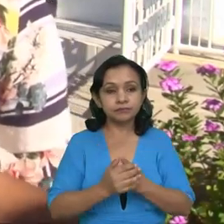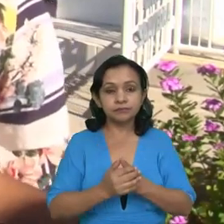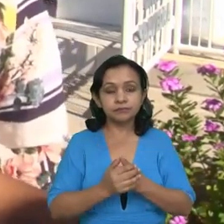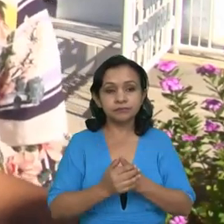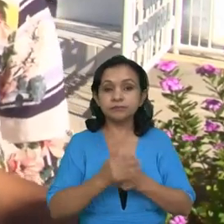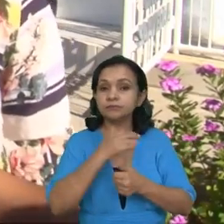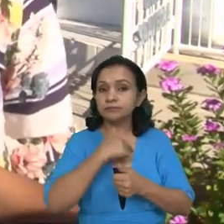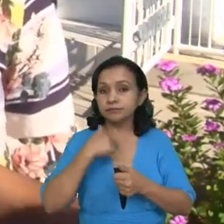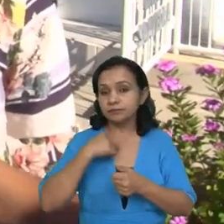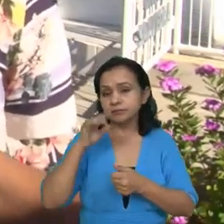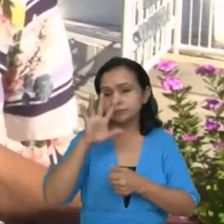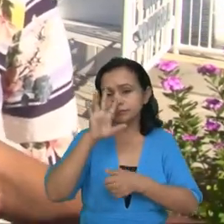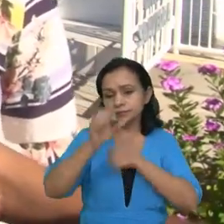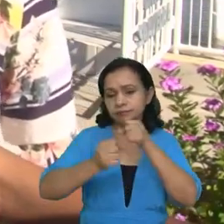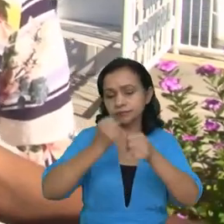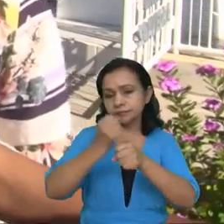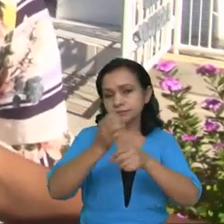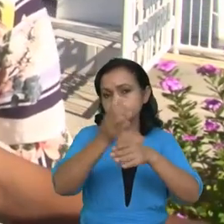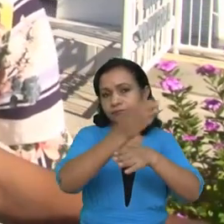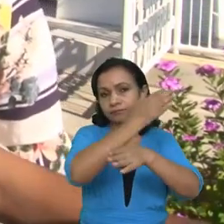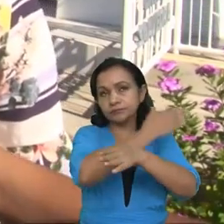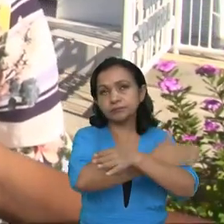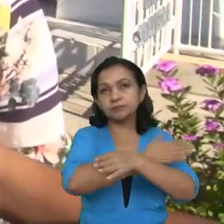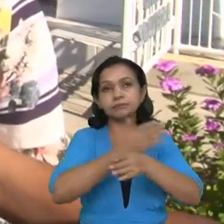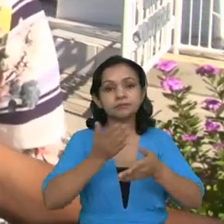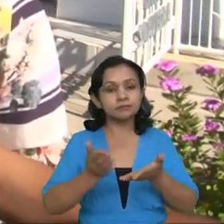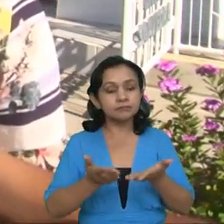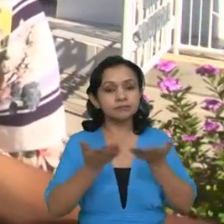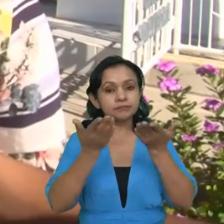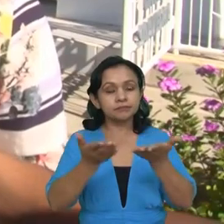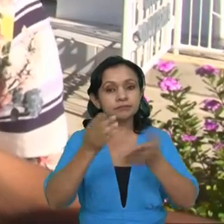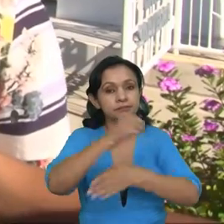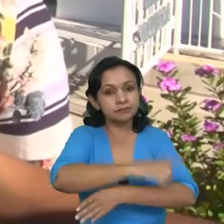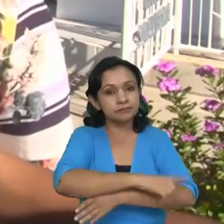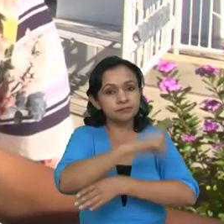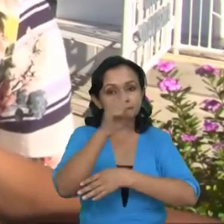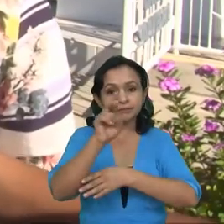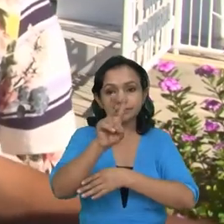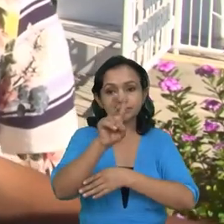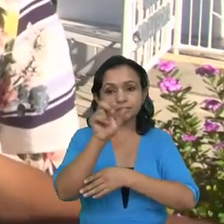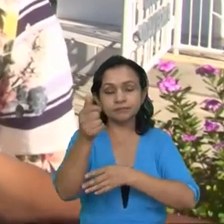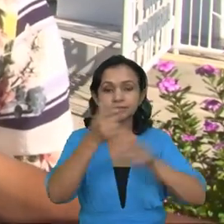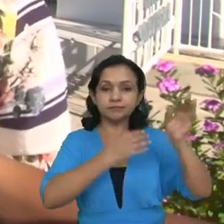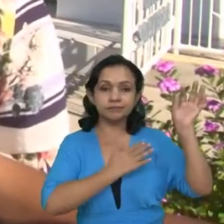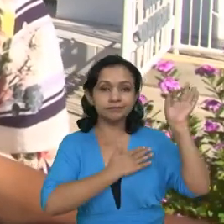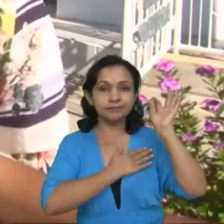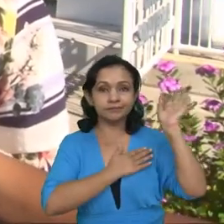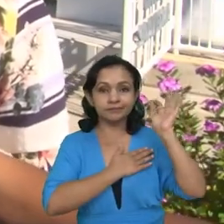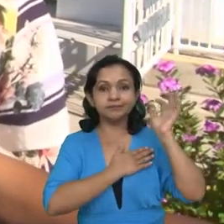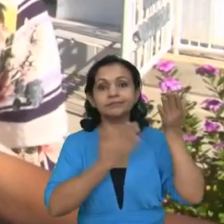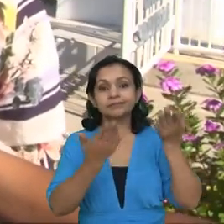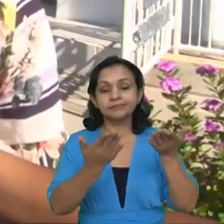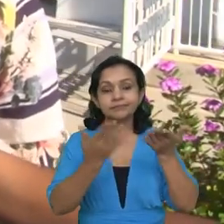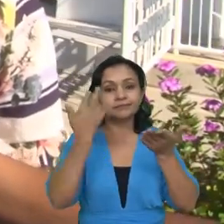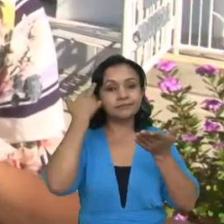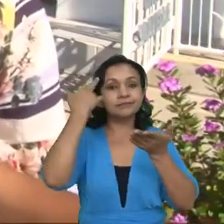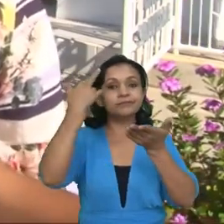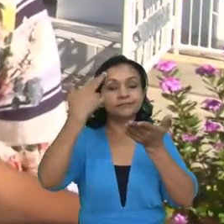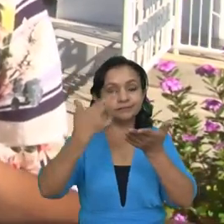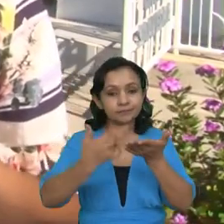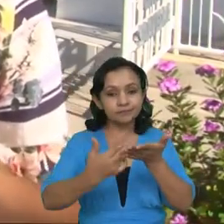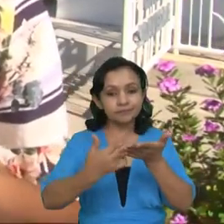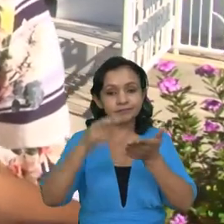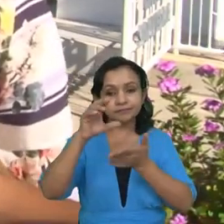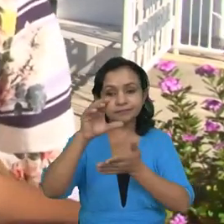hace como 5 años dedicado a este día 26 de febrero la gesta heróica de